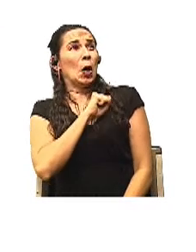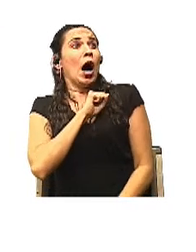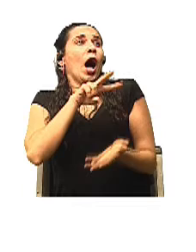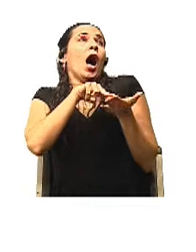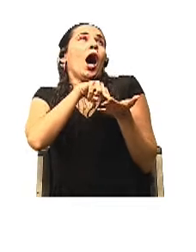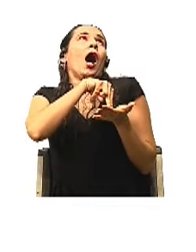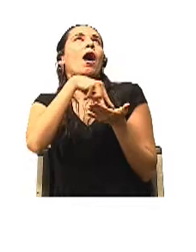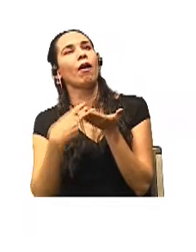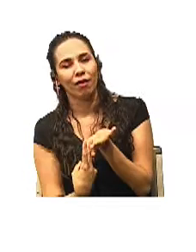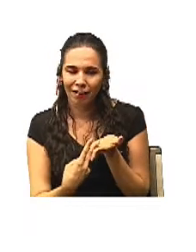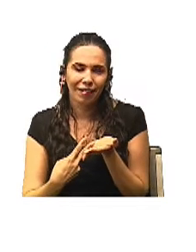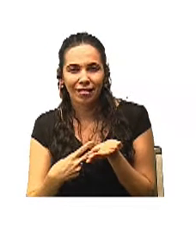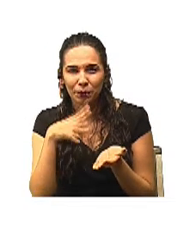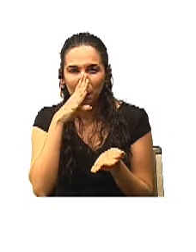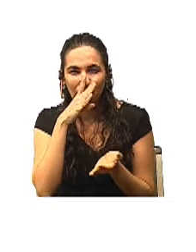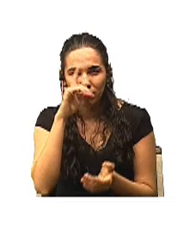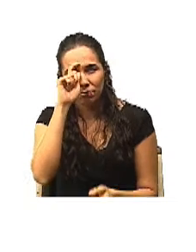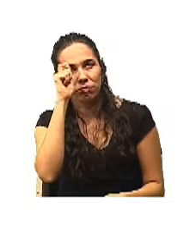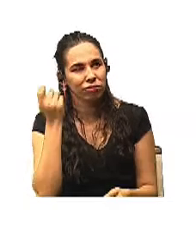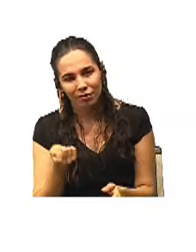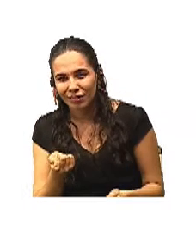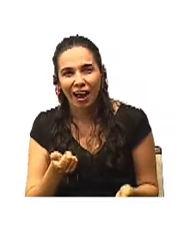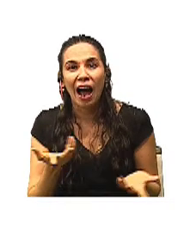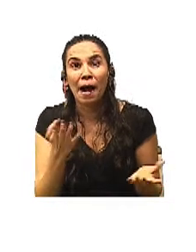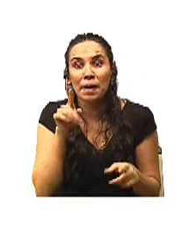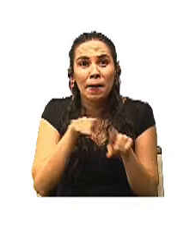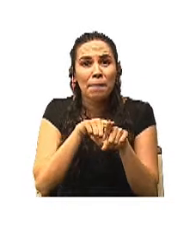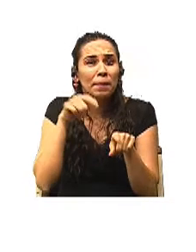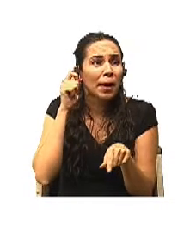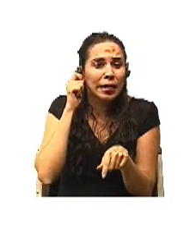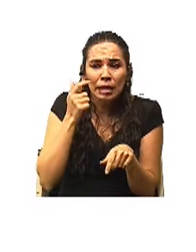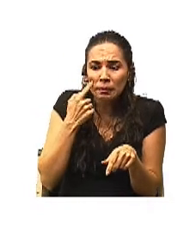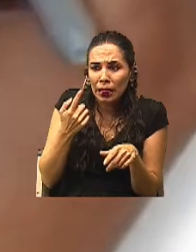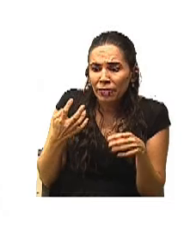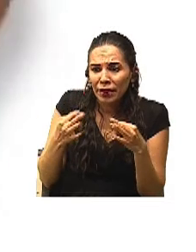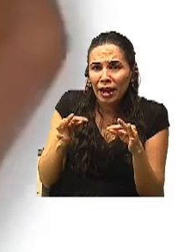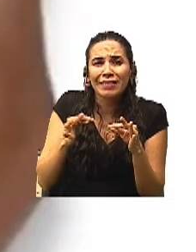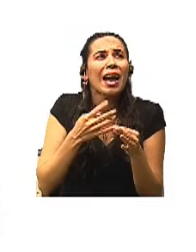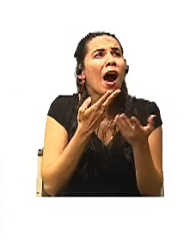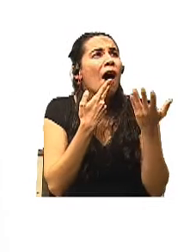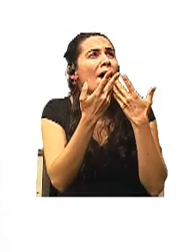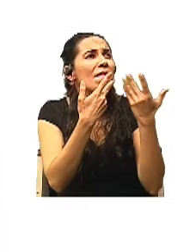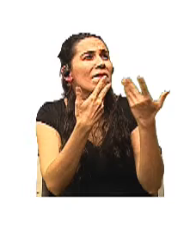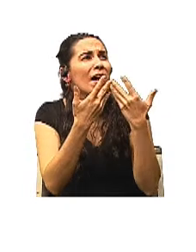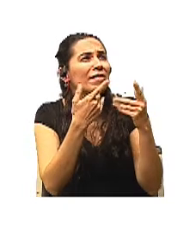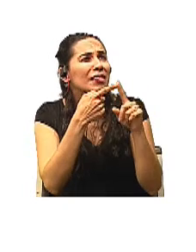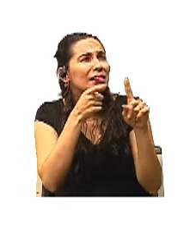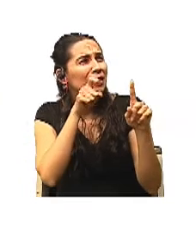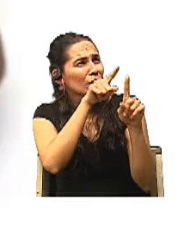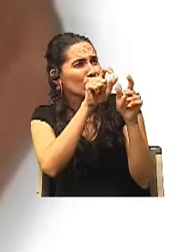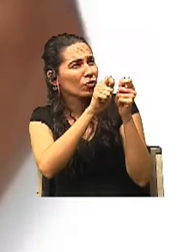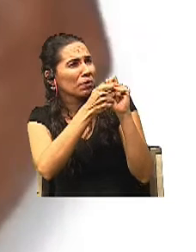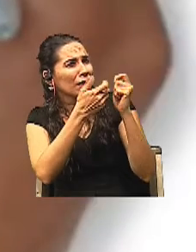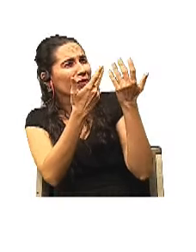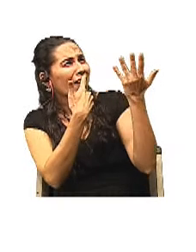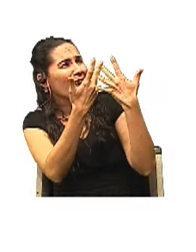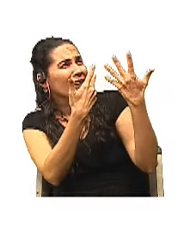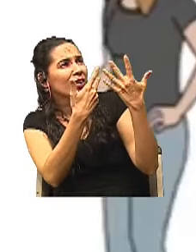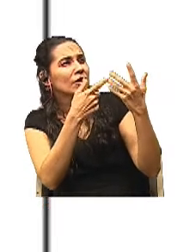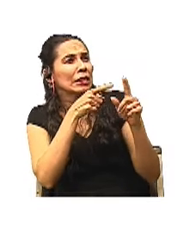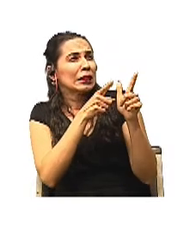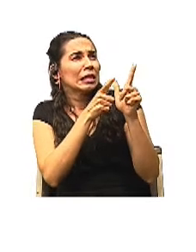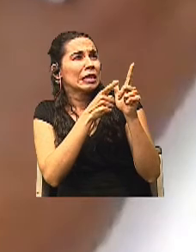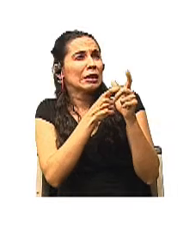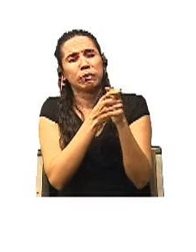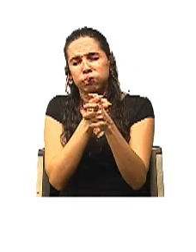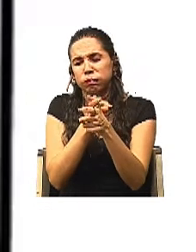desmaya otra vez. La hermana, viendo lo sucedido, intenta hablarle por primera vez desde su transformación y sale corriendo